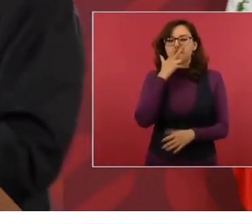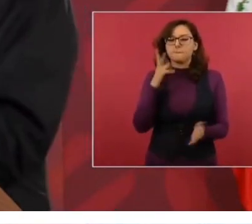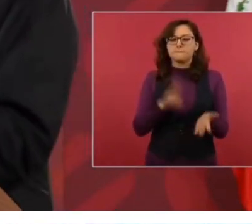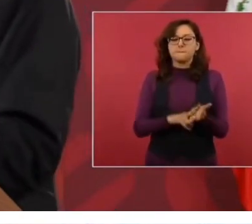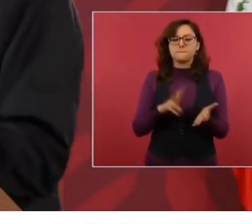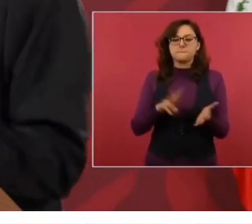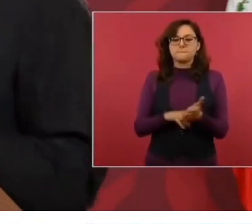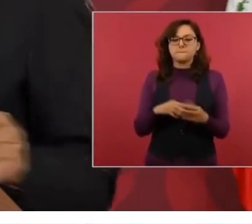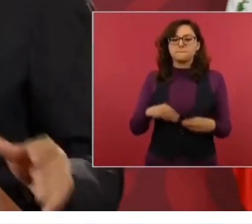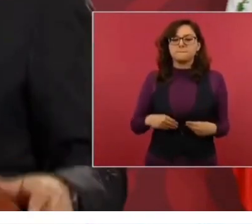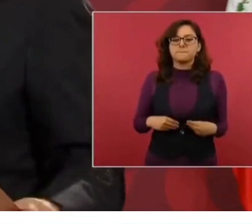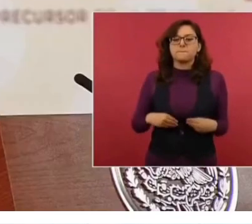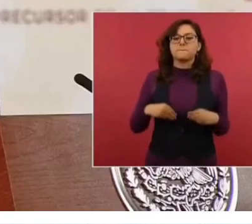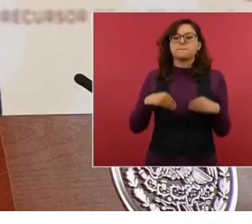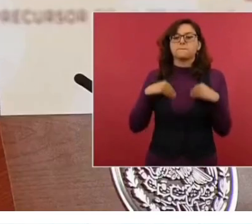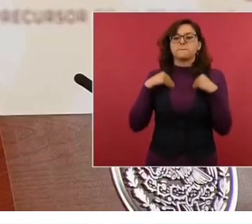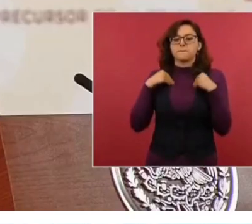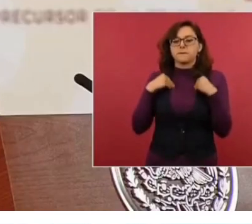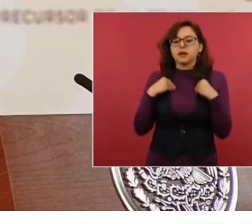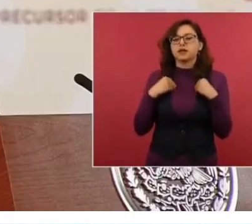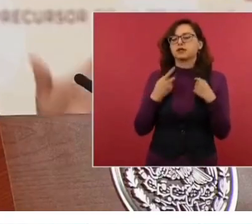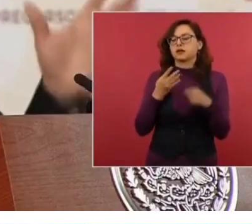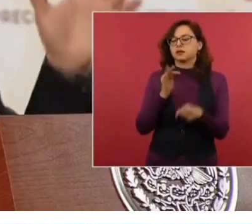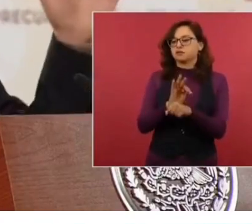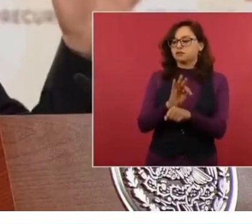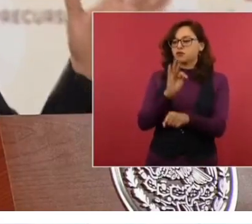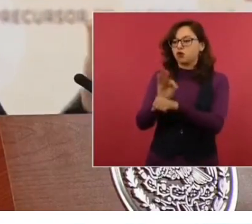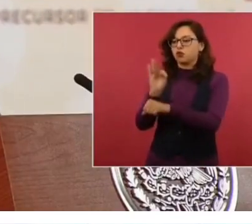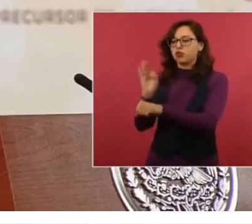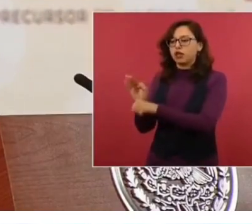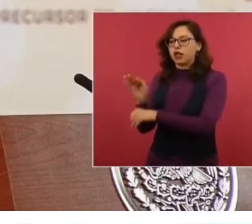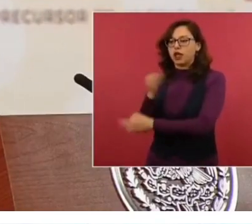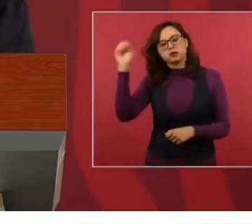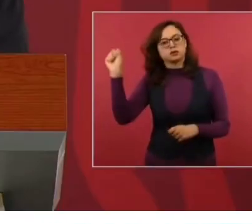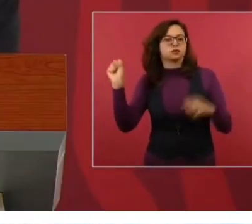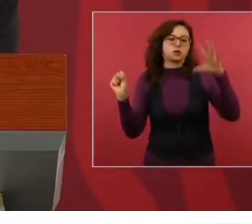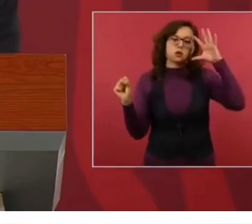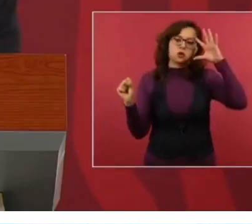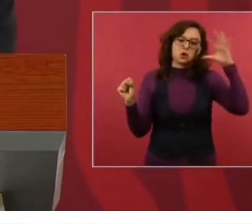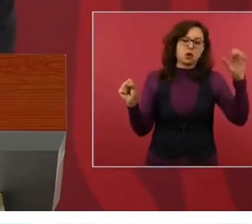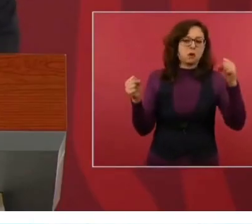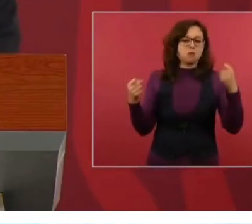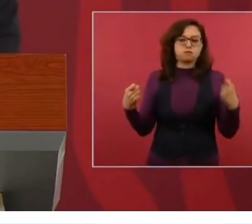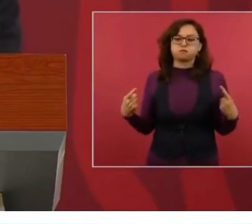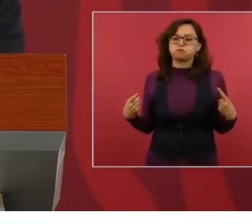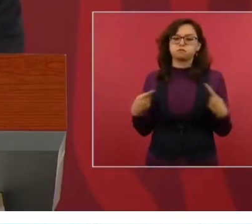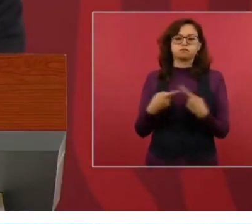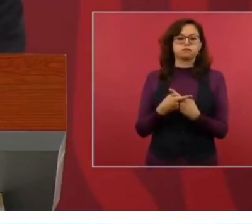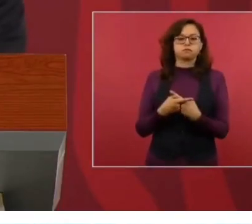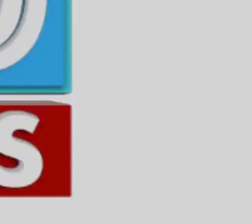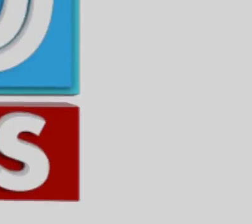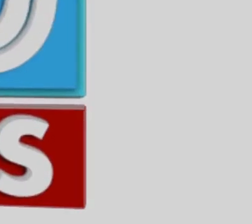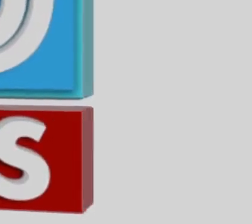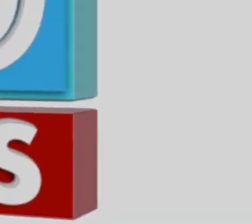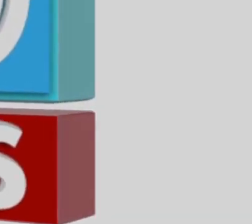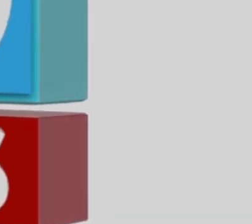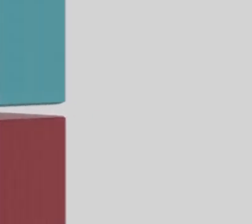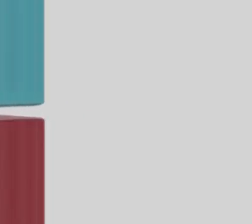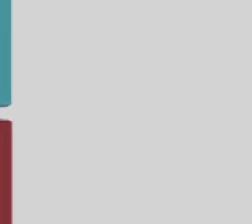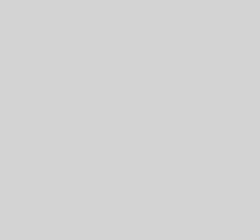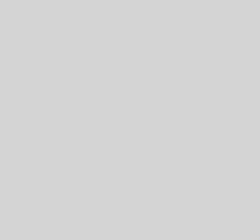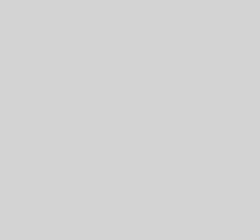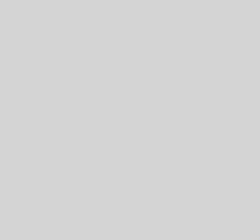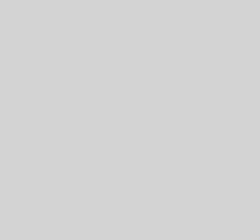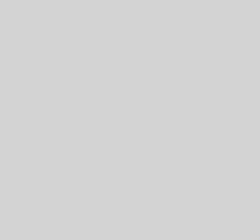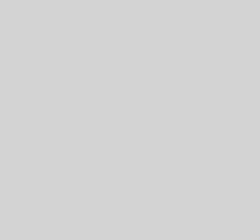fue un desliz así pienso que dije que había que proteger la vida de todos